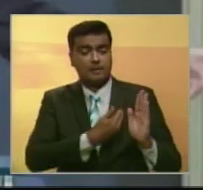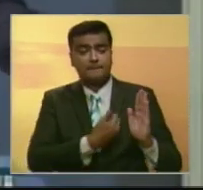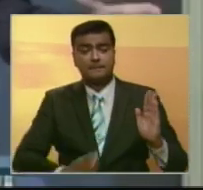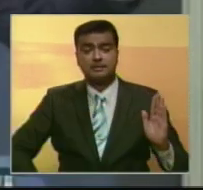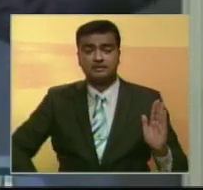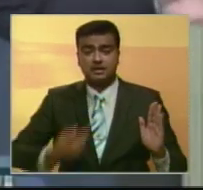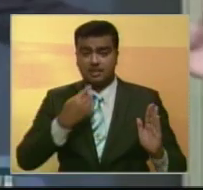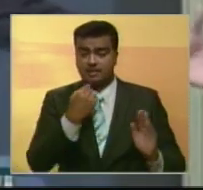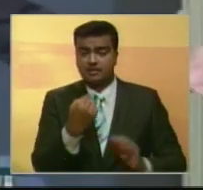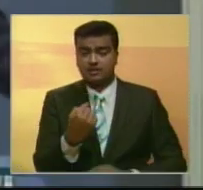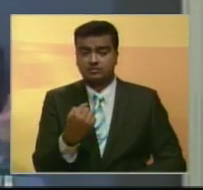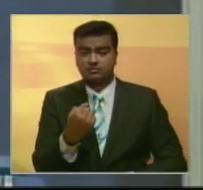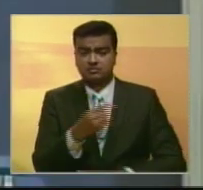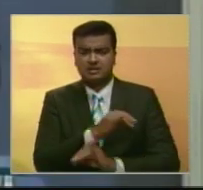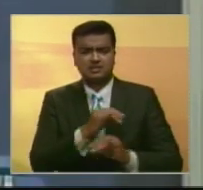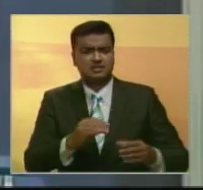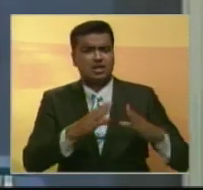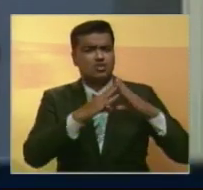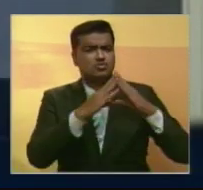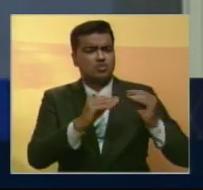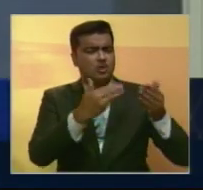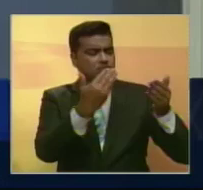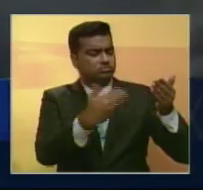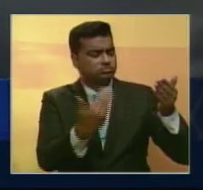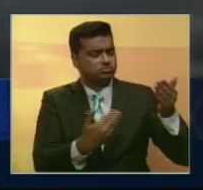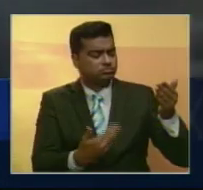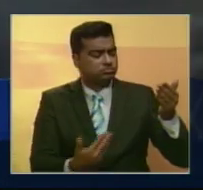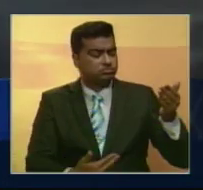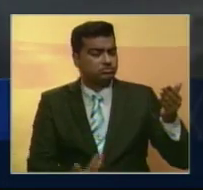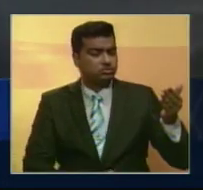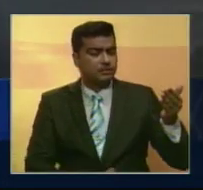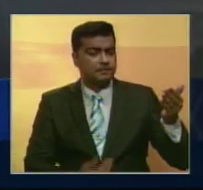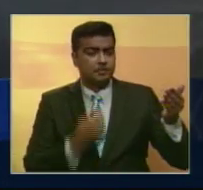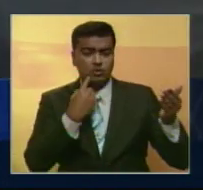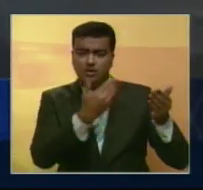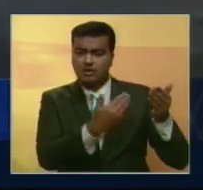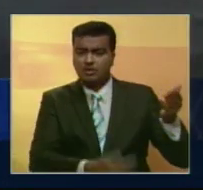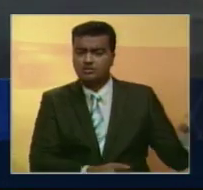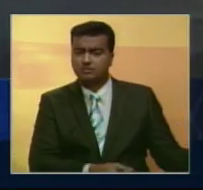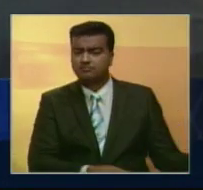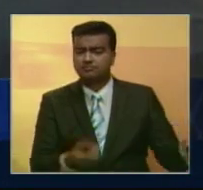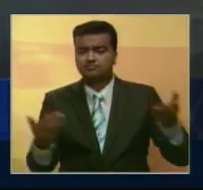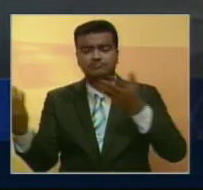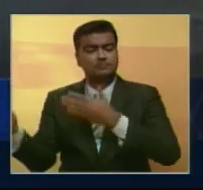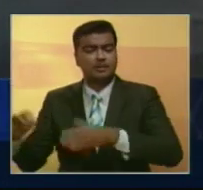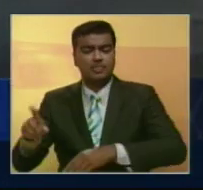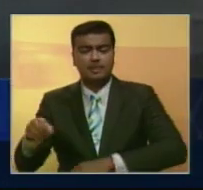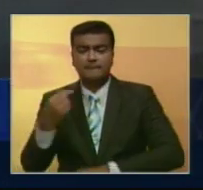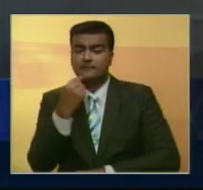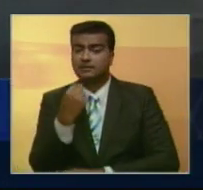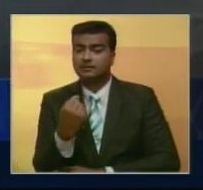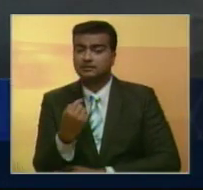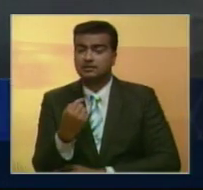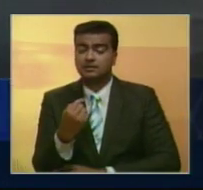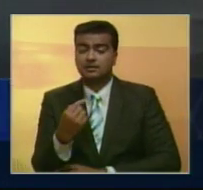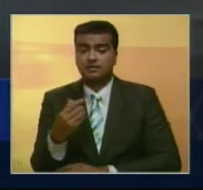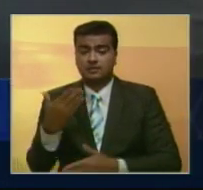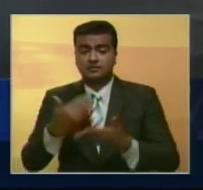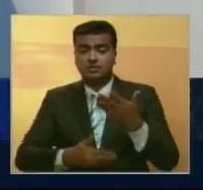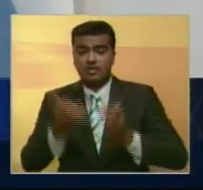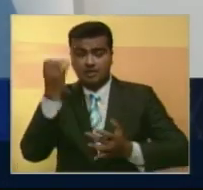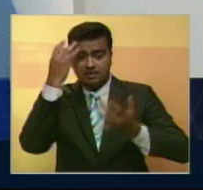la desclasificación de la totalidad de la documentación, archivo e información que en cualquier soporte tenga la Agencia